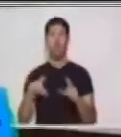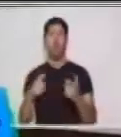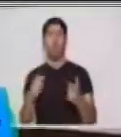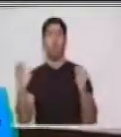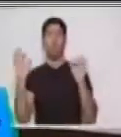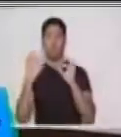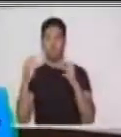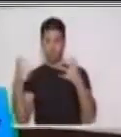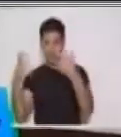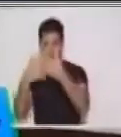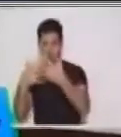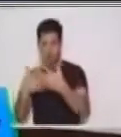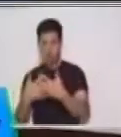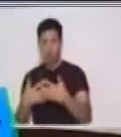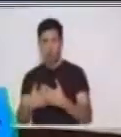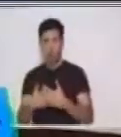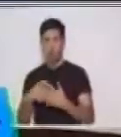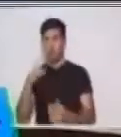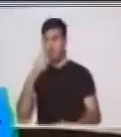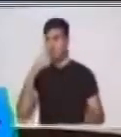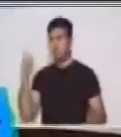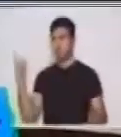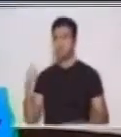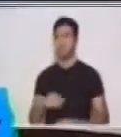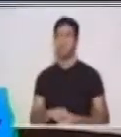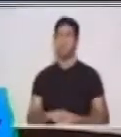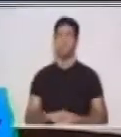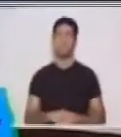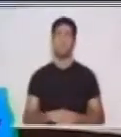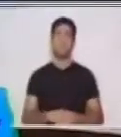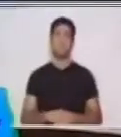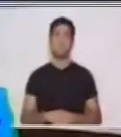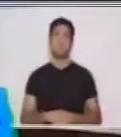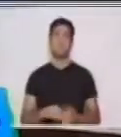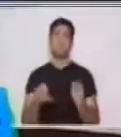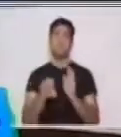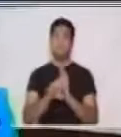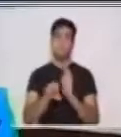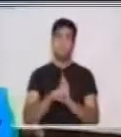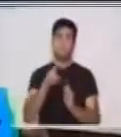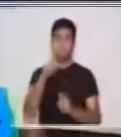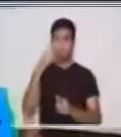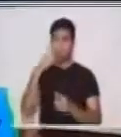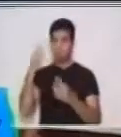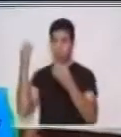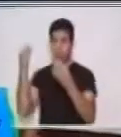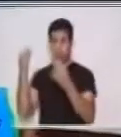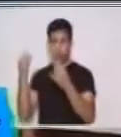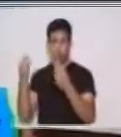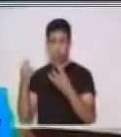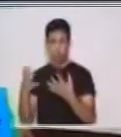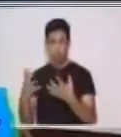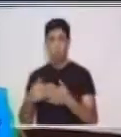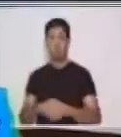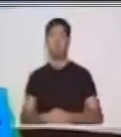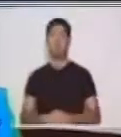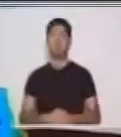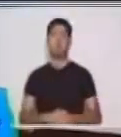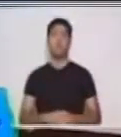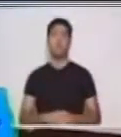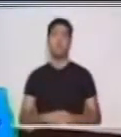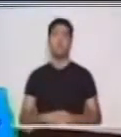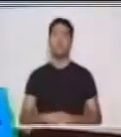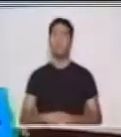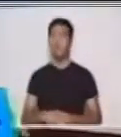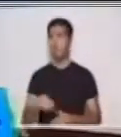tenemos acá, vamos a ver cuántos vértices. Si contamos la parte de arriba tenemos 1, 2, 4 y abajo también